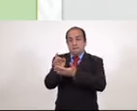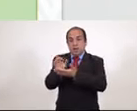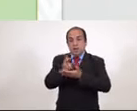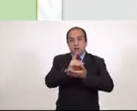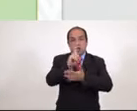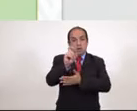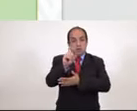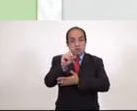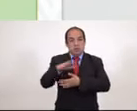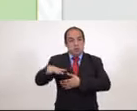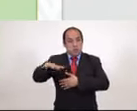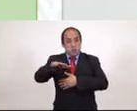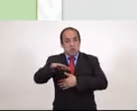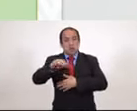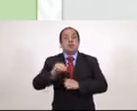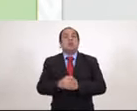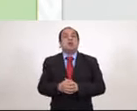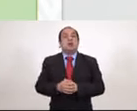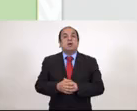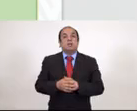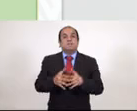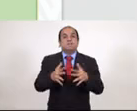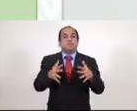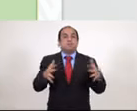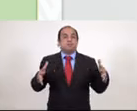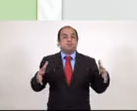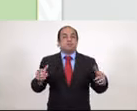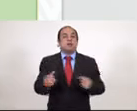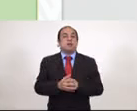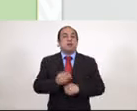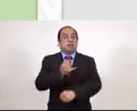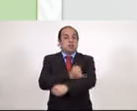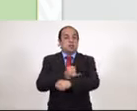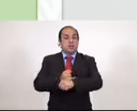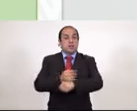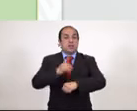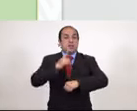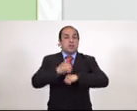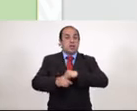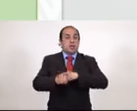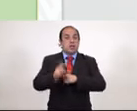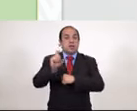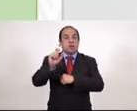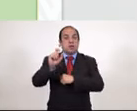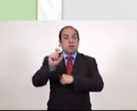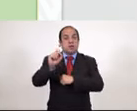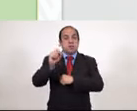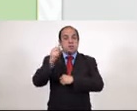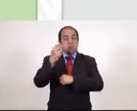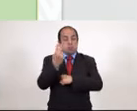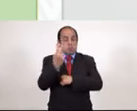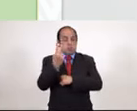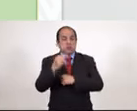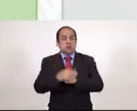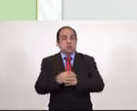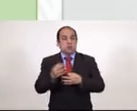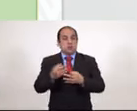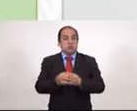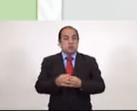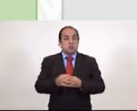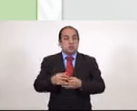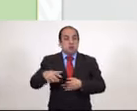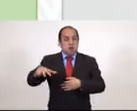muy grande de Iztapalapa. Se afectaron 25 predios, esto es en las inmediaciones,